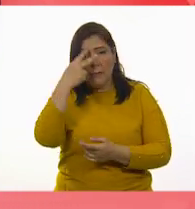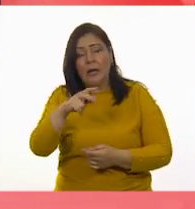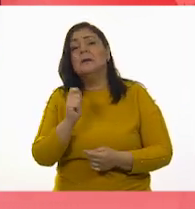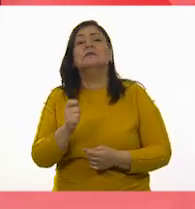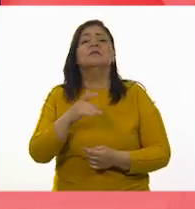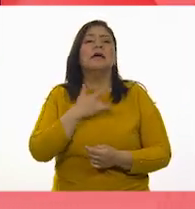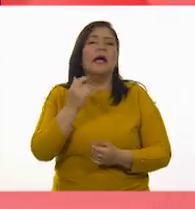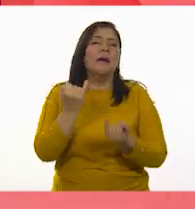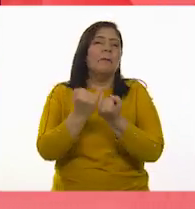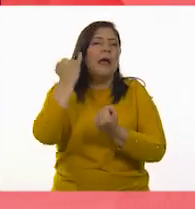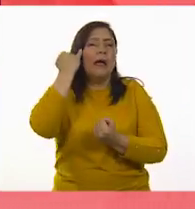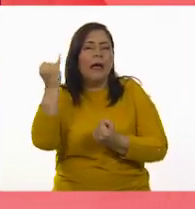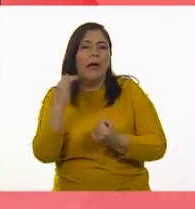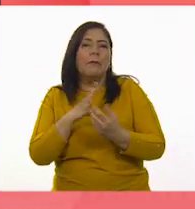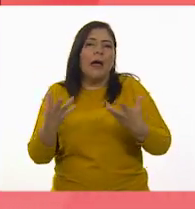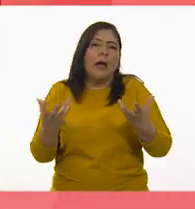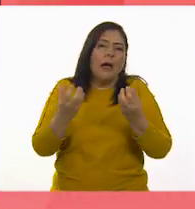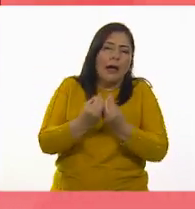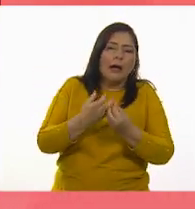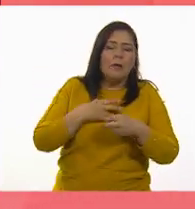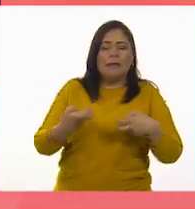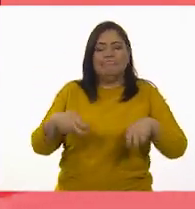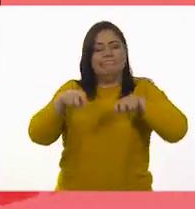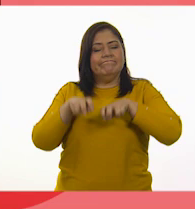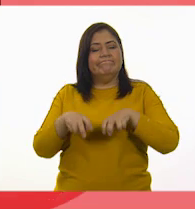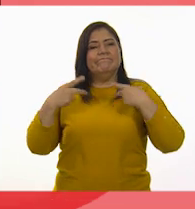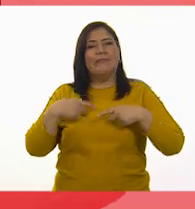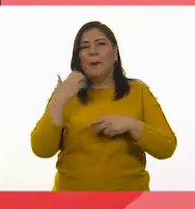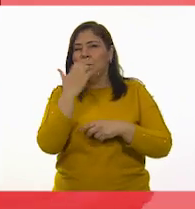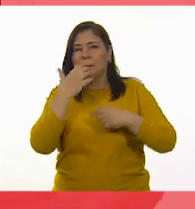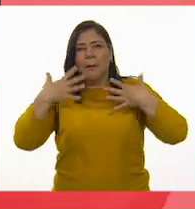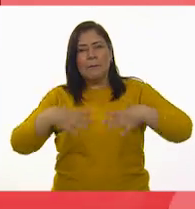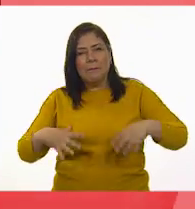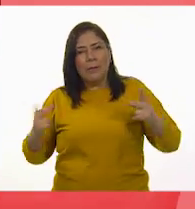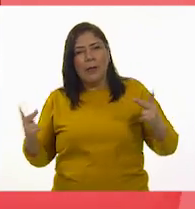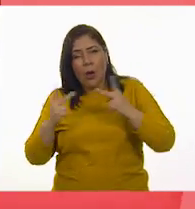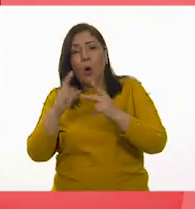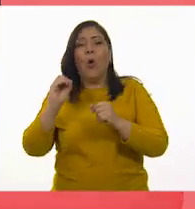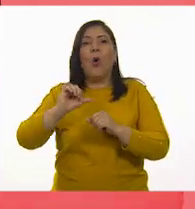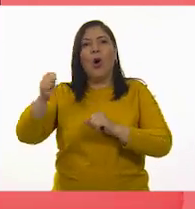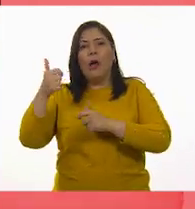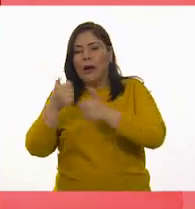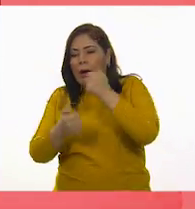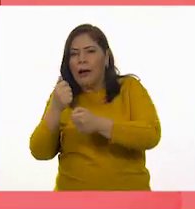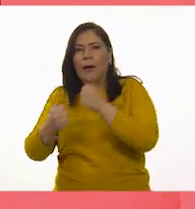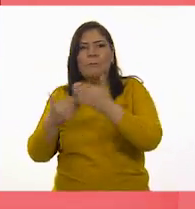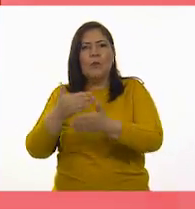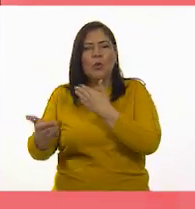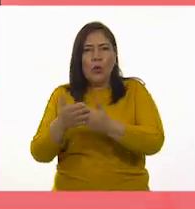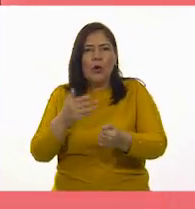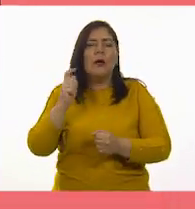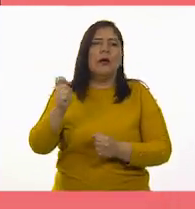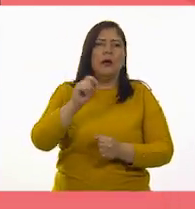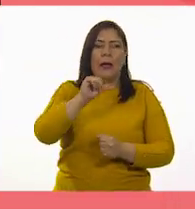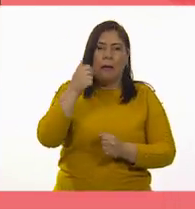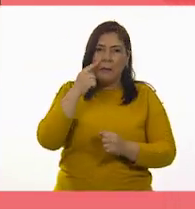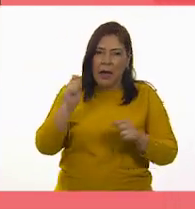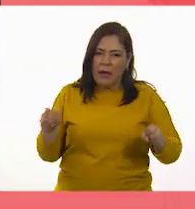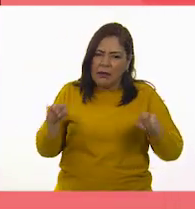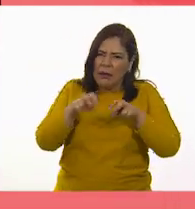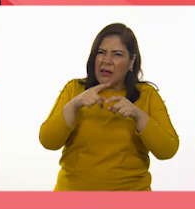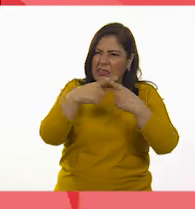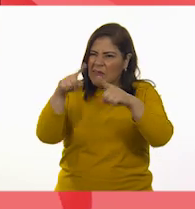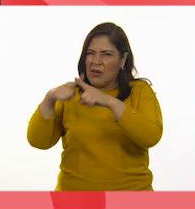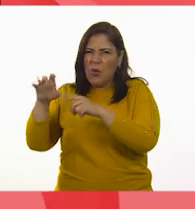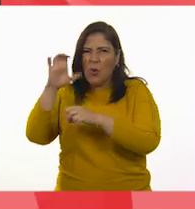un pachuco compartiendo asiento en el metro junto a un gamer. Ni las mejores ficciones de Spielberg podrían reunir tal mosaico cultural, ni